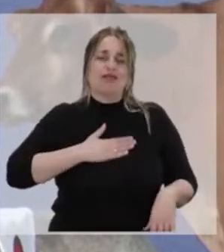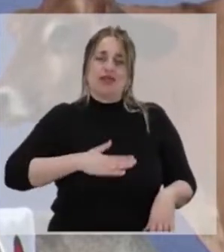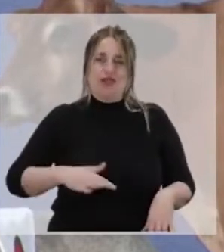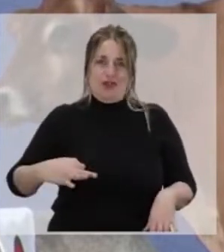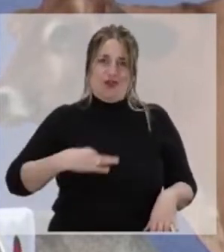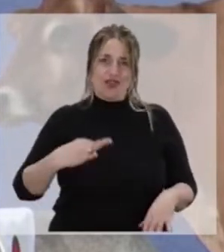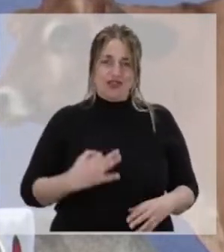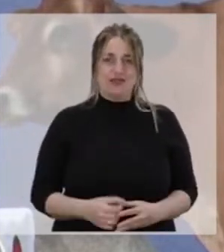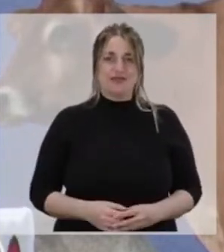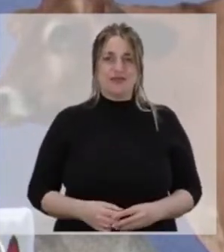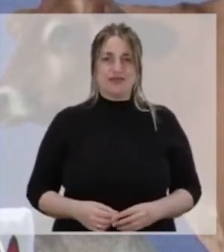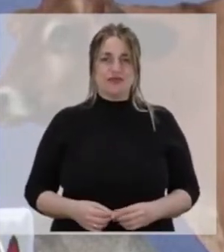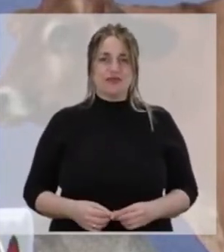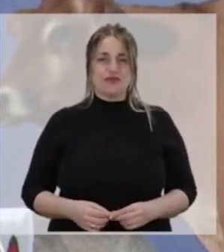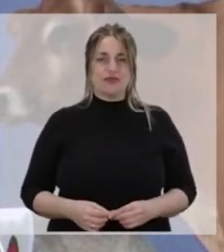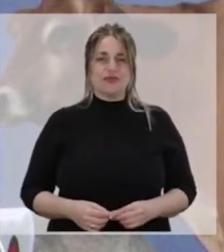estar un poco más tranquilos